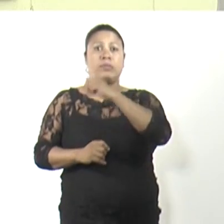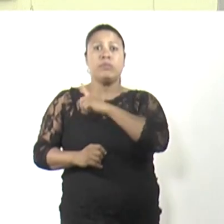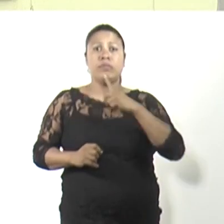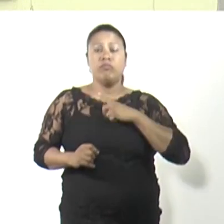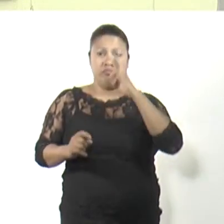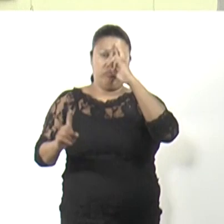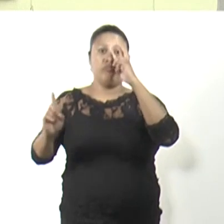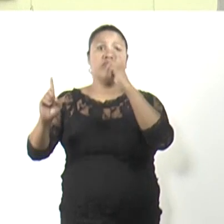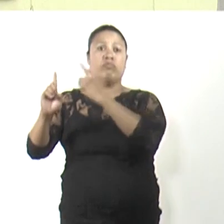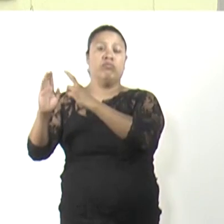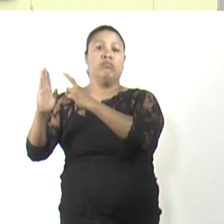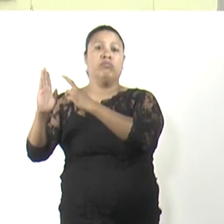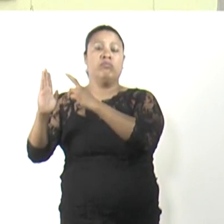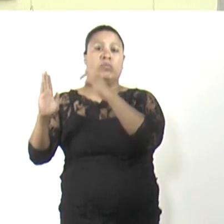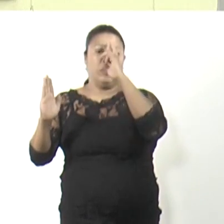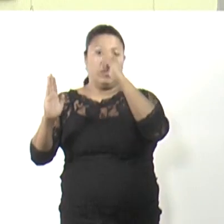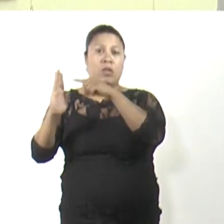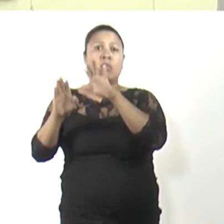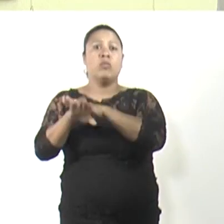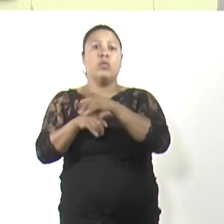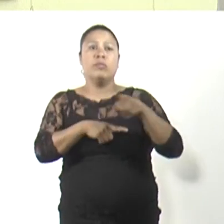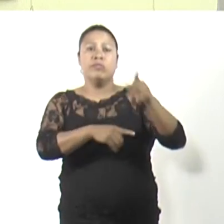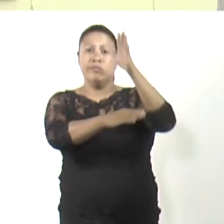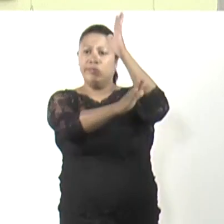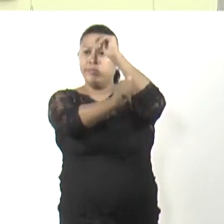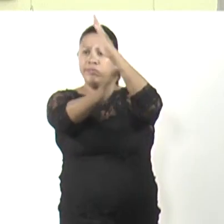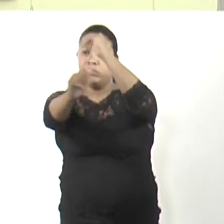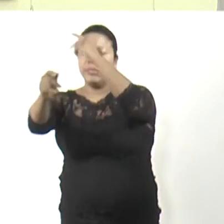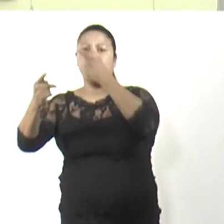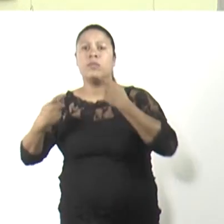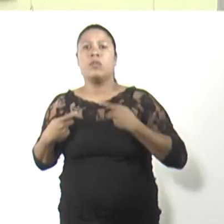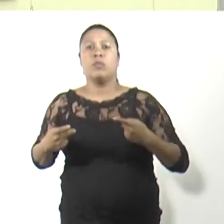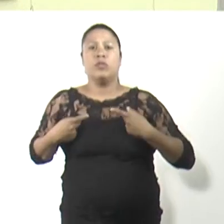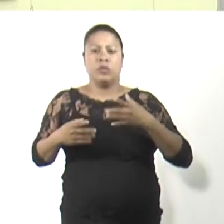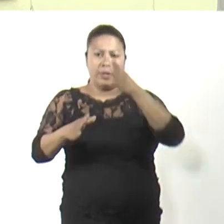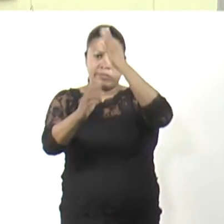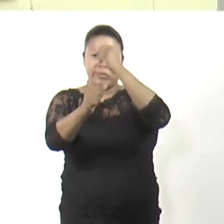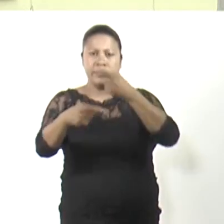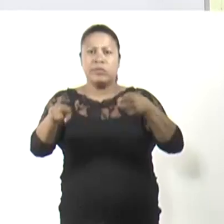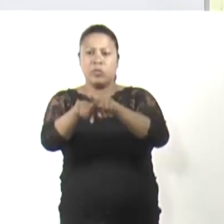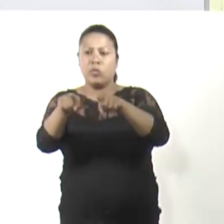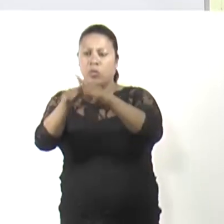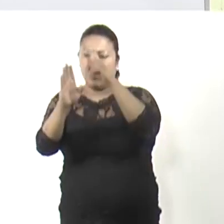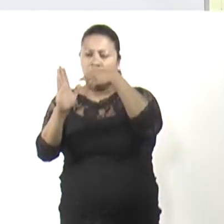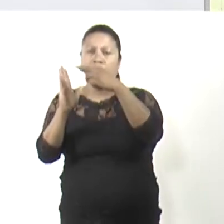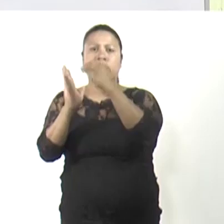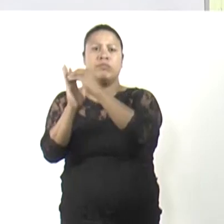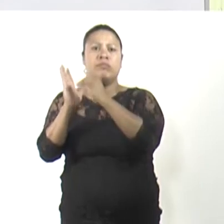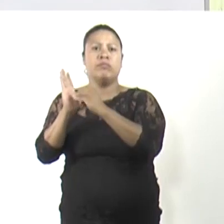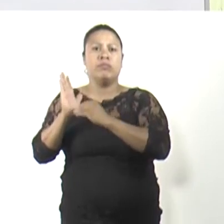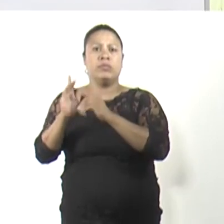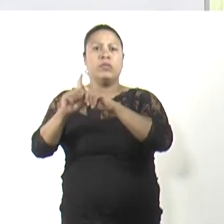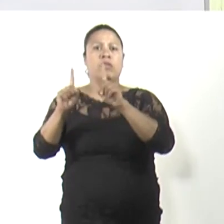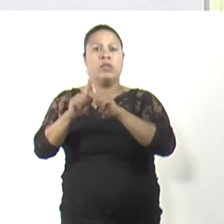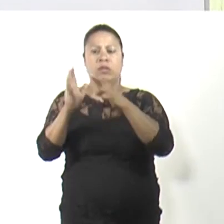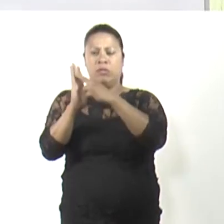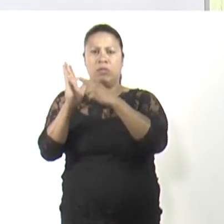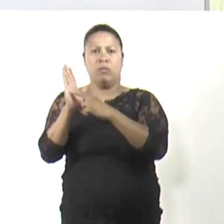respetan por acuerdo de los individuos que conviven, que se relacionan entre sí.